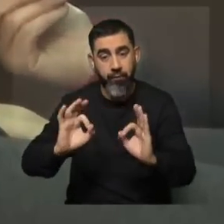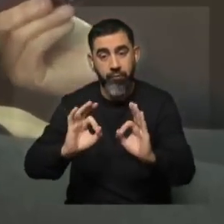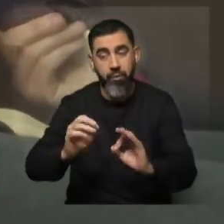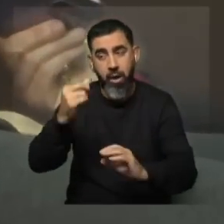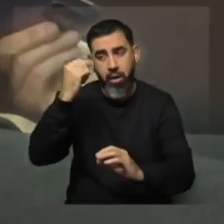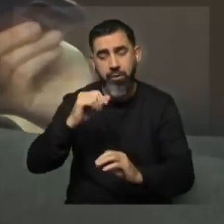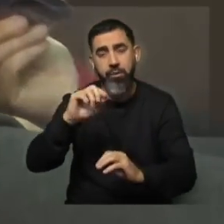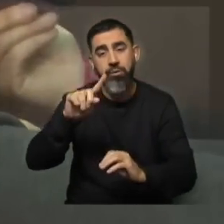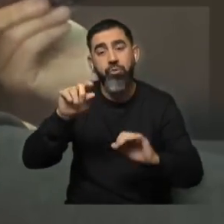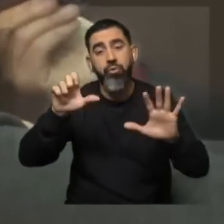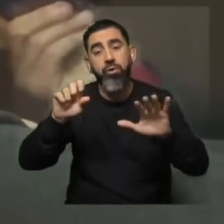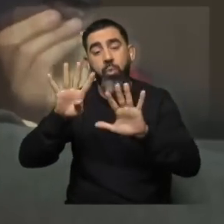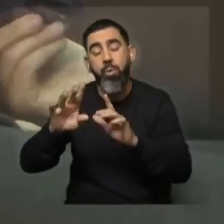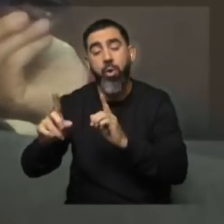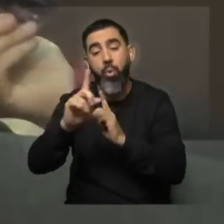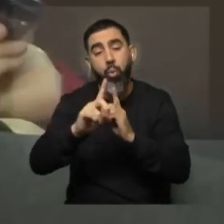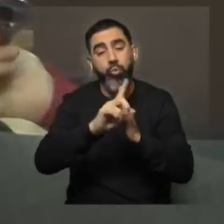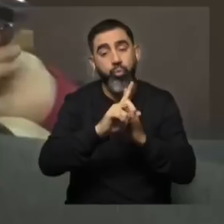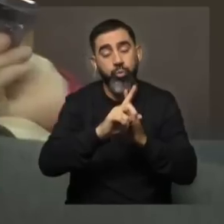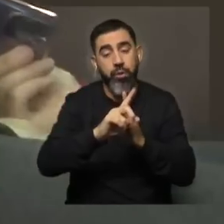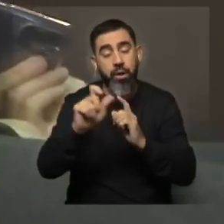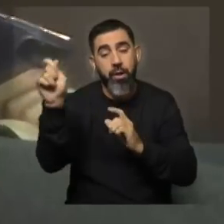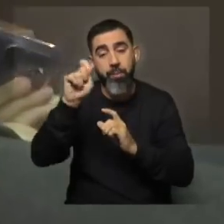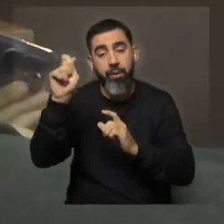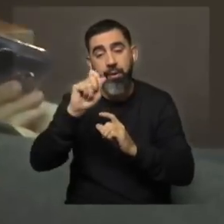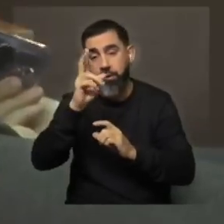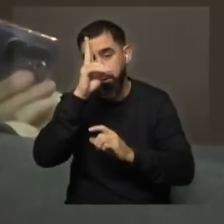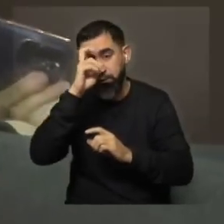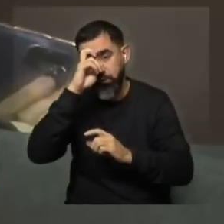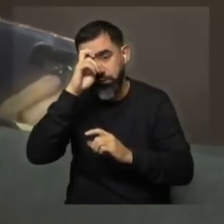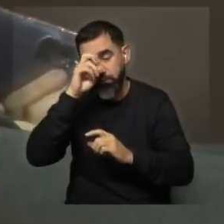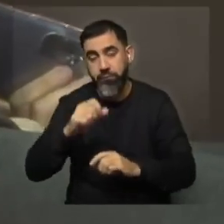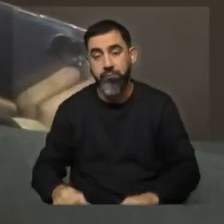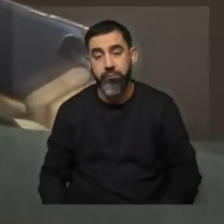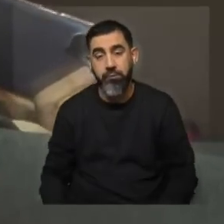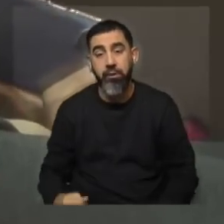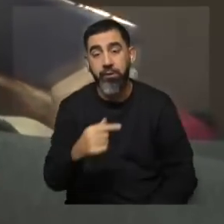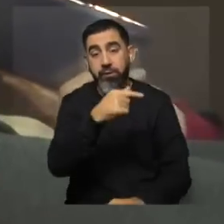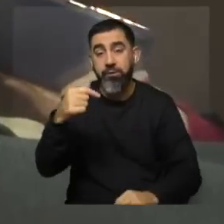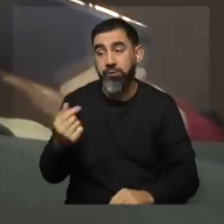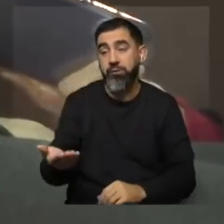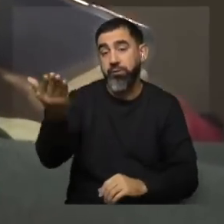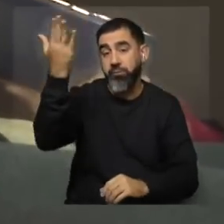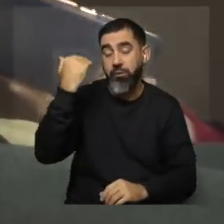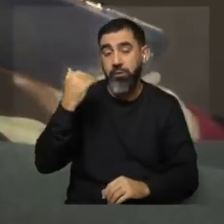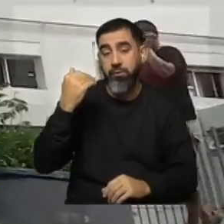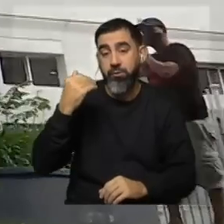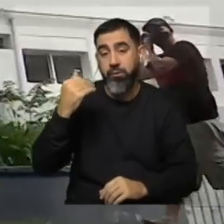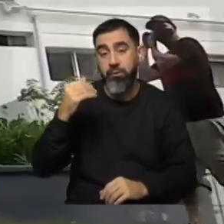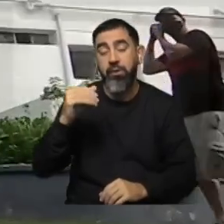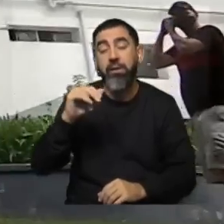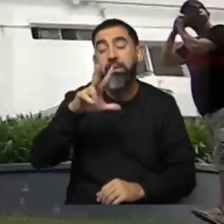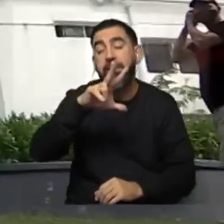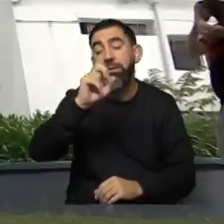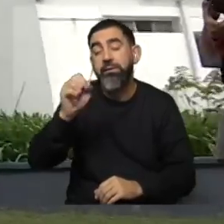consultaron 169 pacientes en la emergencia del hospital Pereira rosel cuando la semana anterior llegamos a tener casi